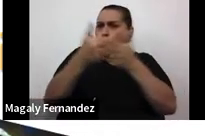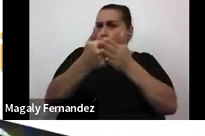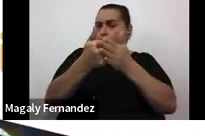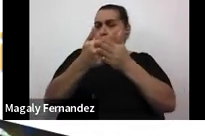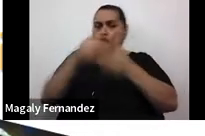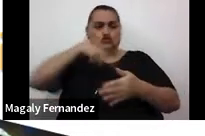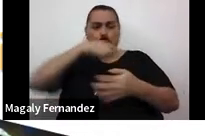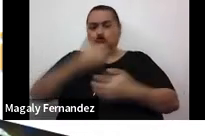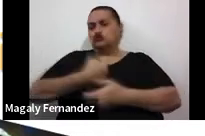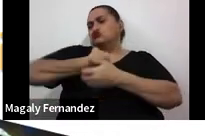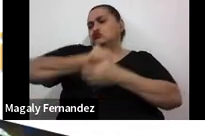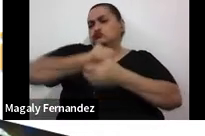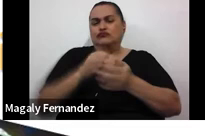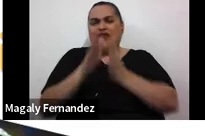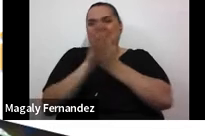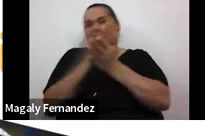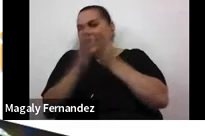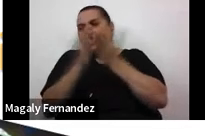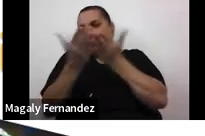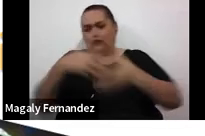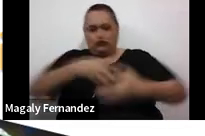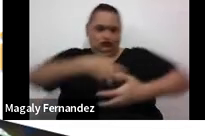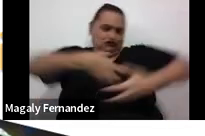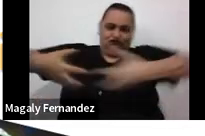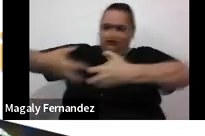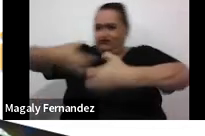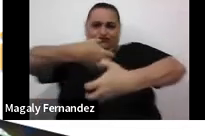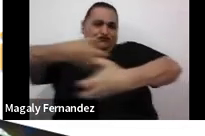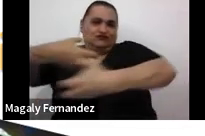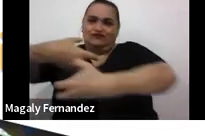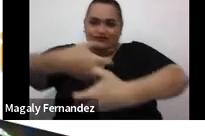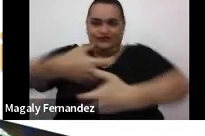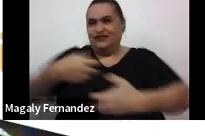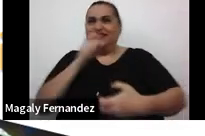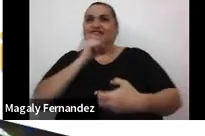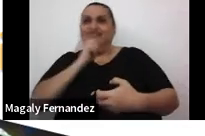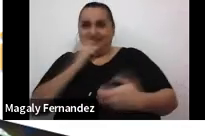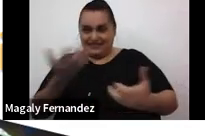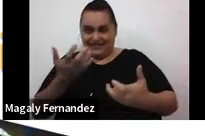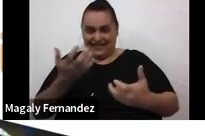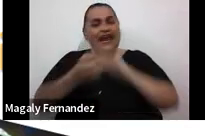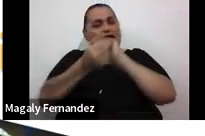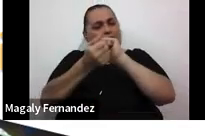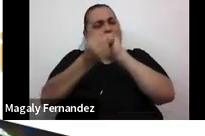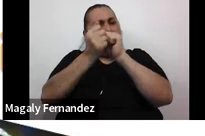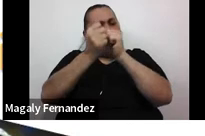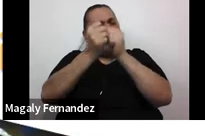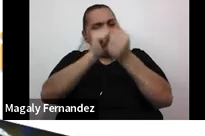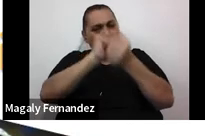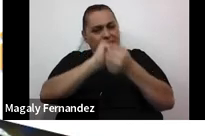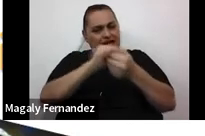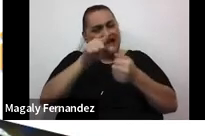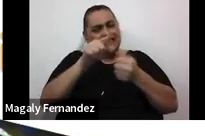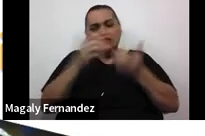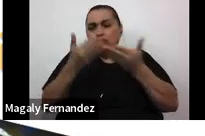de libros o de chunches verdad como buenos ticos entonces ir cambiando las estas